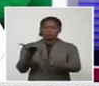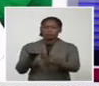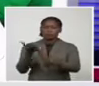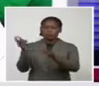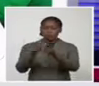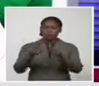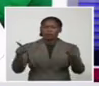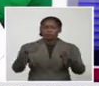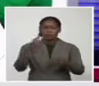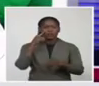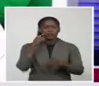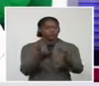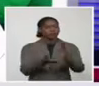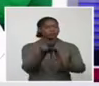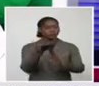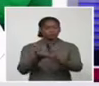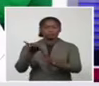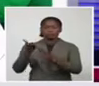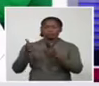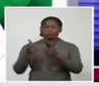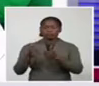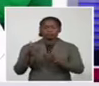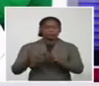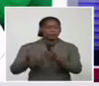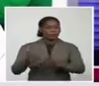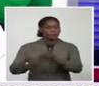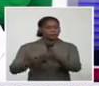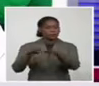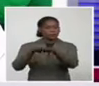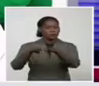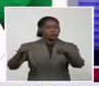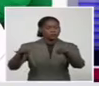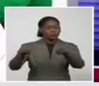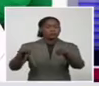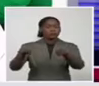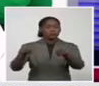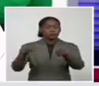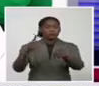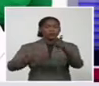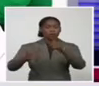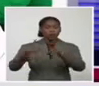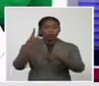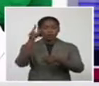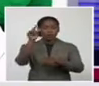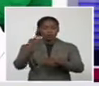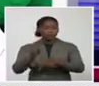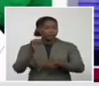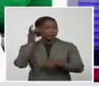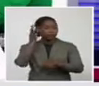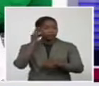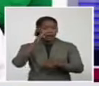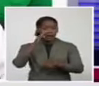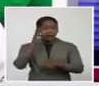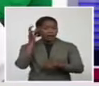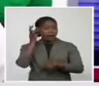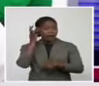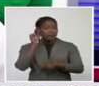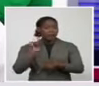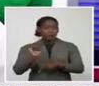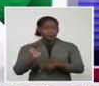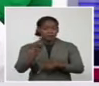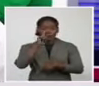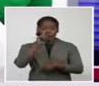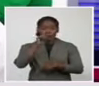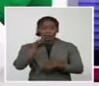93,7%, y aunque de forma estable, se mantiene crítica la niña de 13 años de edad.